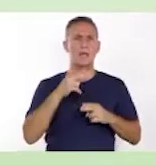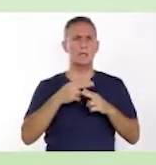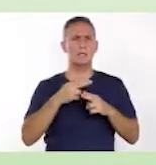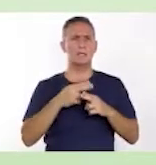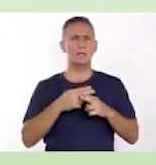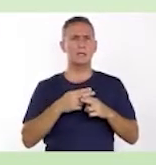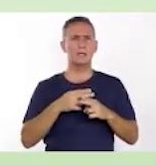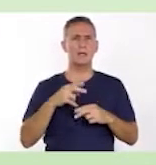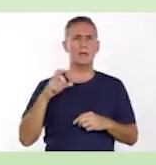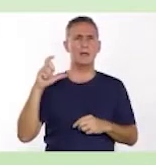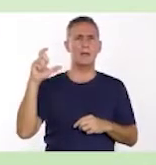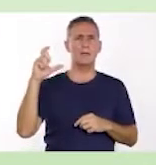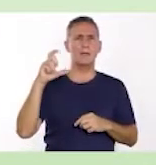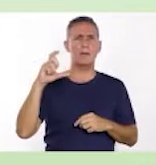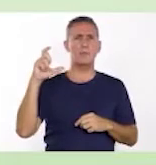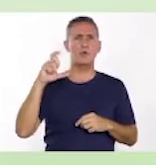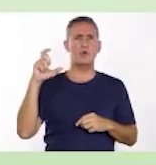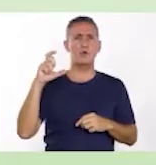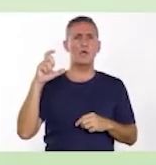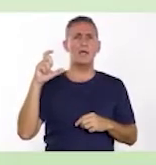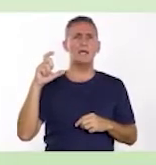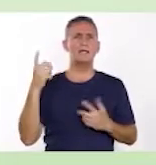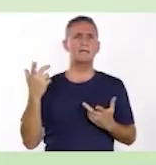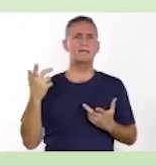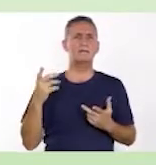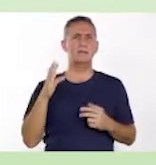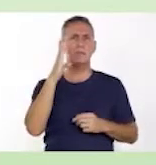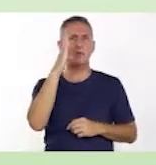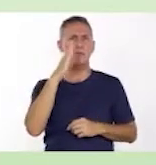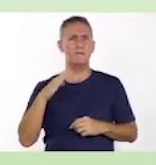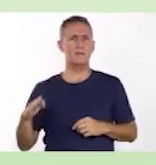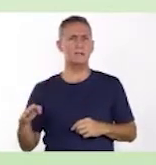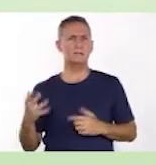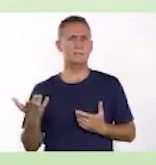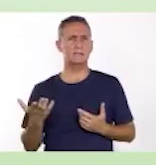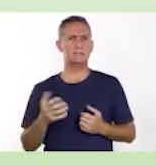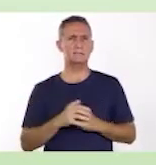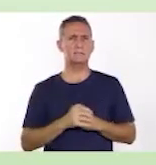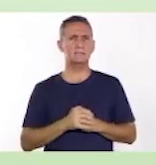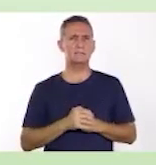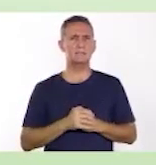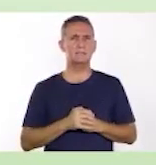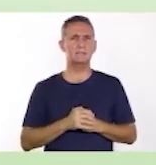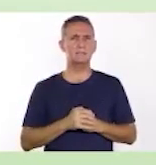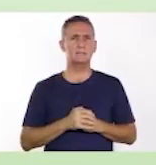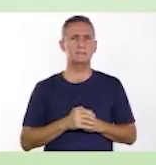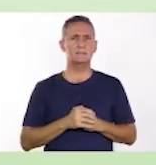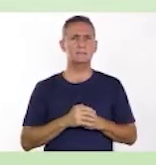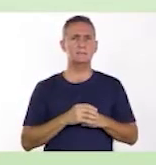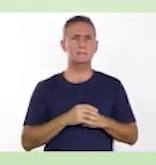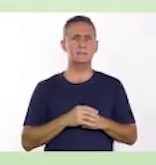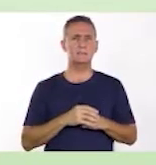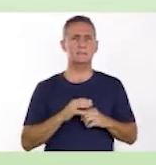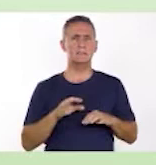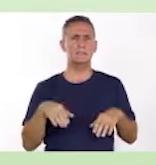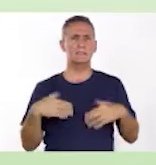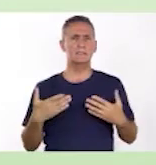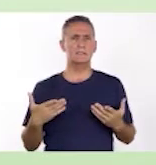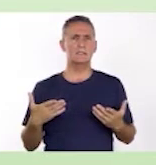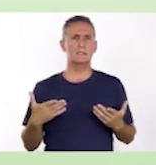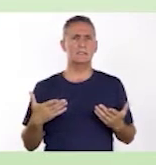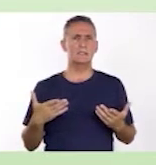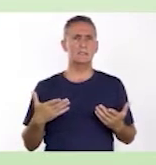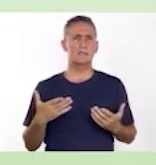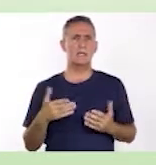llamamos clasicismo francés? ¿A partir de qué cosa es el clasicismo francés? Es